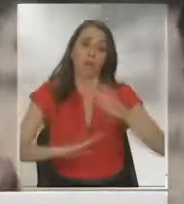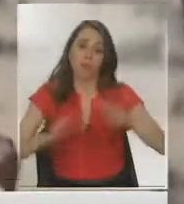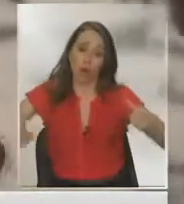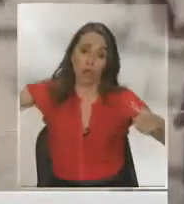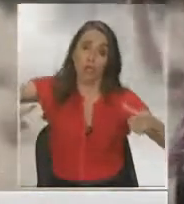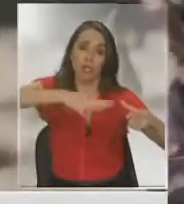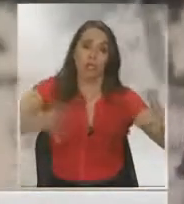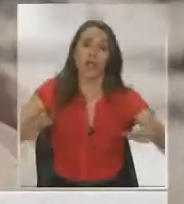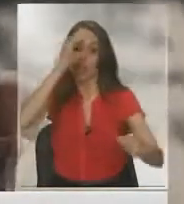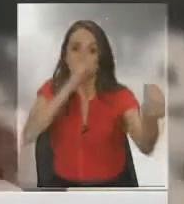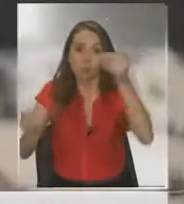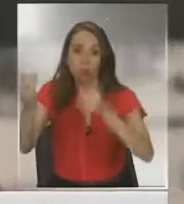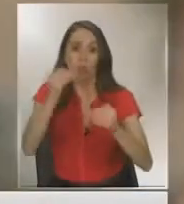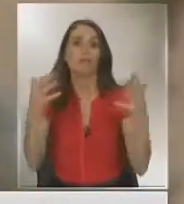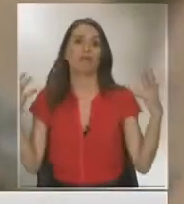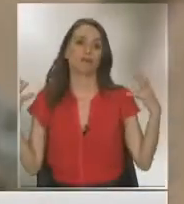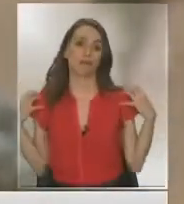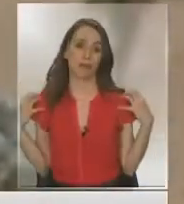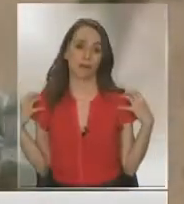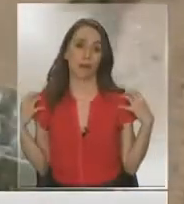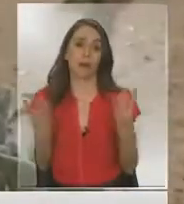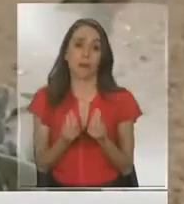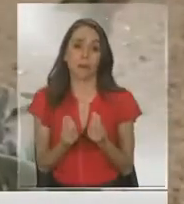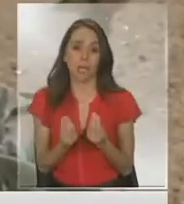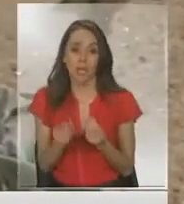espacio y fomentando el turismo responsable, ante el miedo